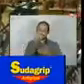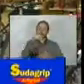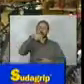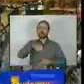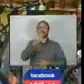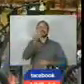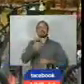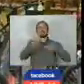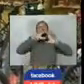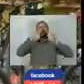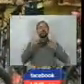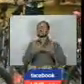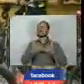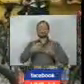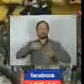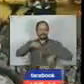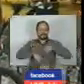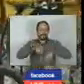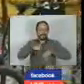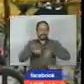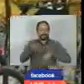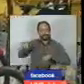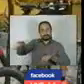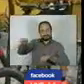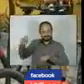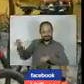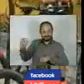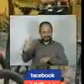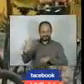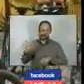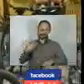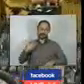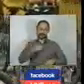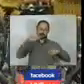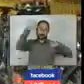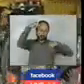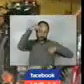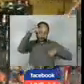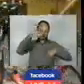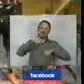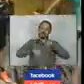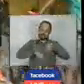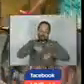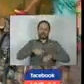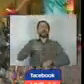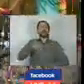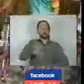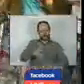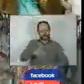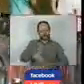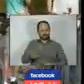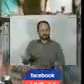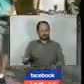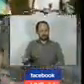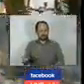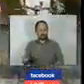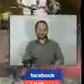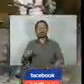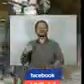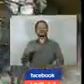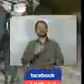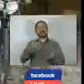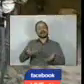Mundial de la Bicicleta, pues ya decían ellos hacer conciencia sobre el uso de la bicicleta, que también pues de alguna manera